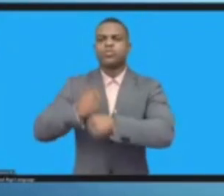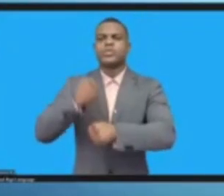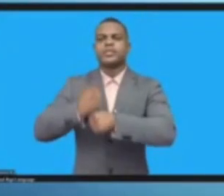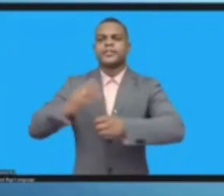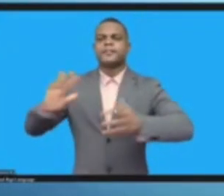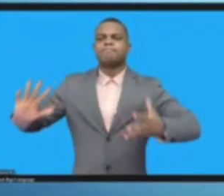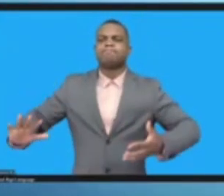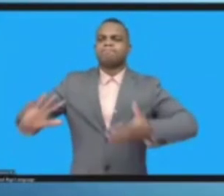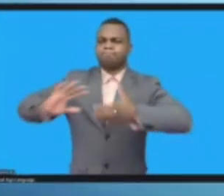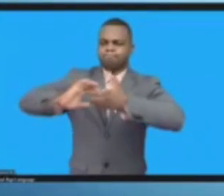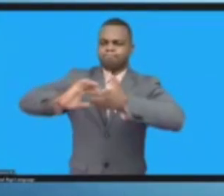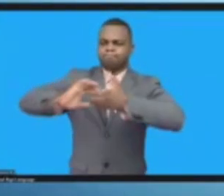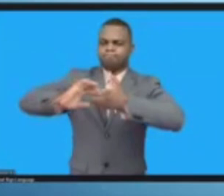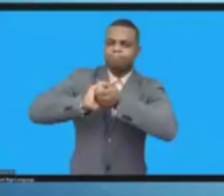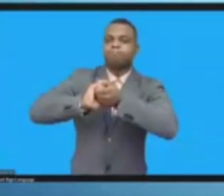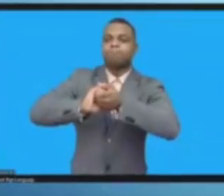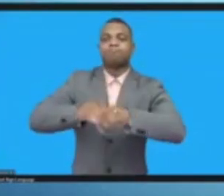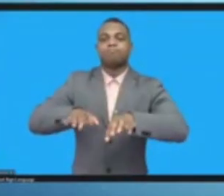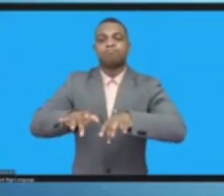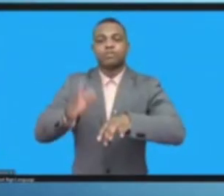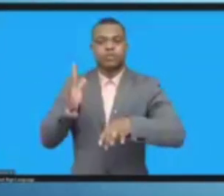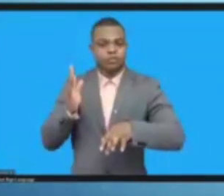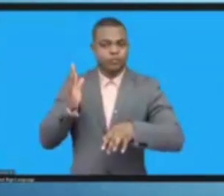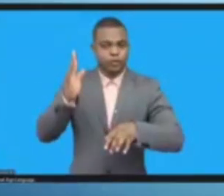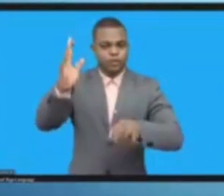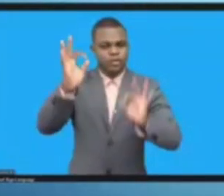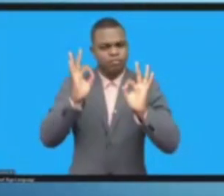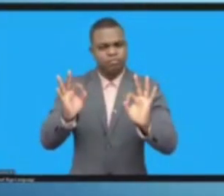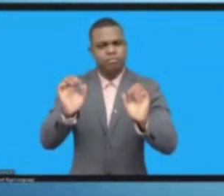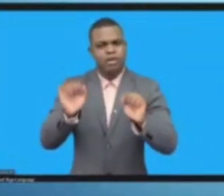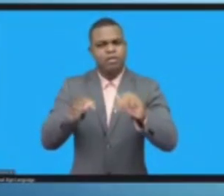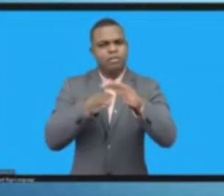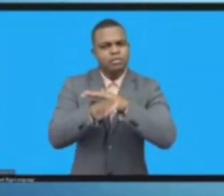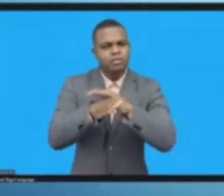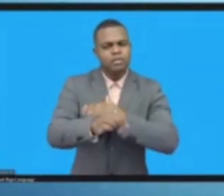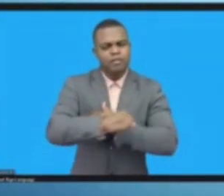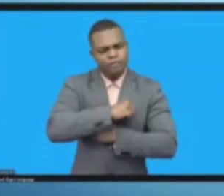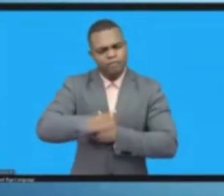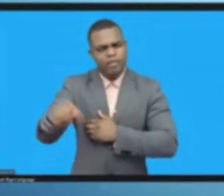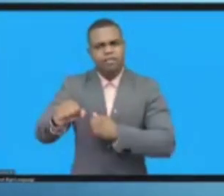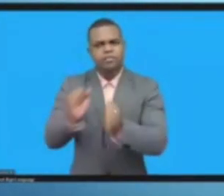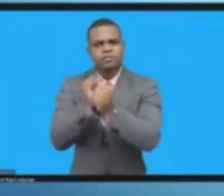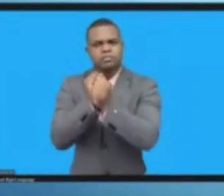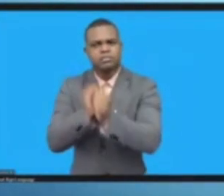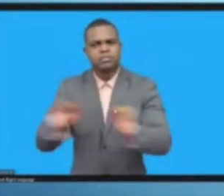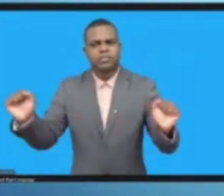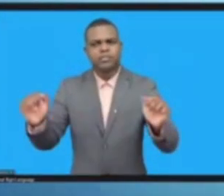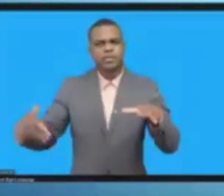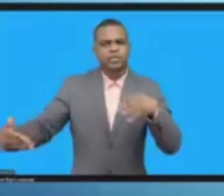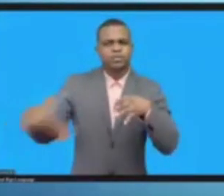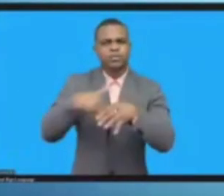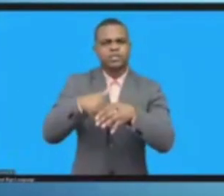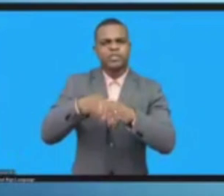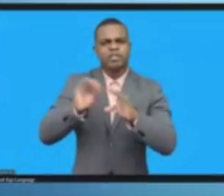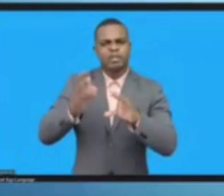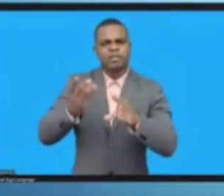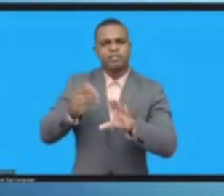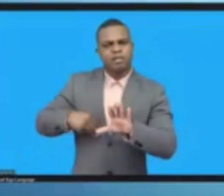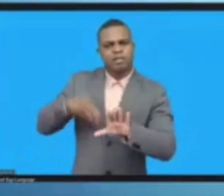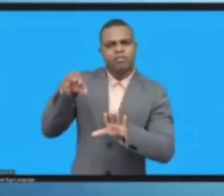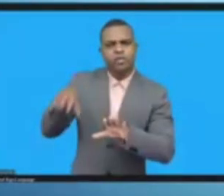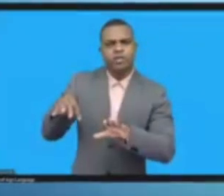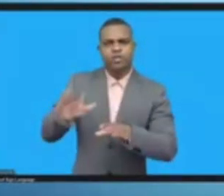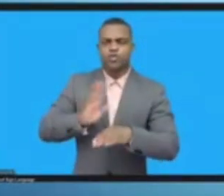inclusiva y asequible sea un hecho dado en un privilegio espero iniciar este recorrido con